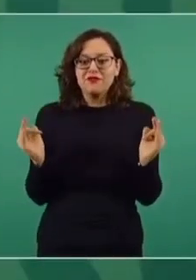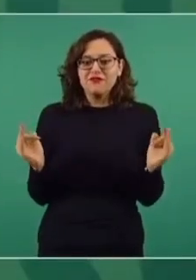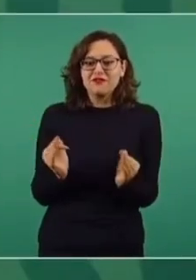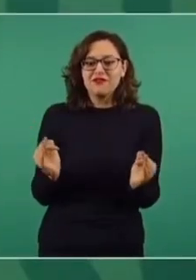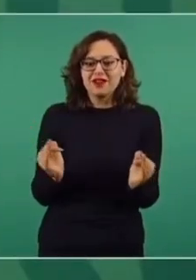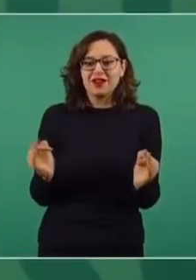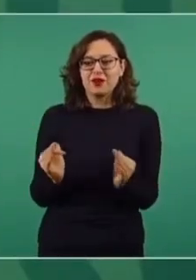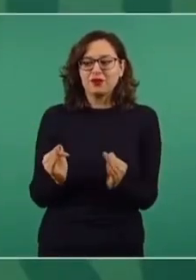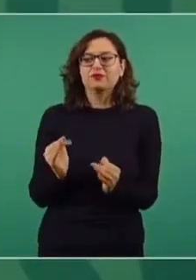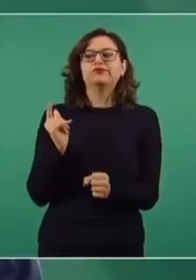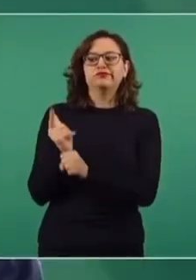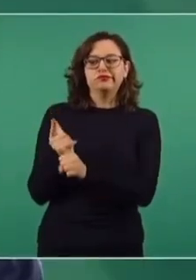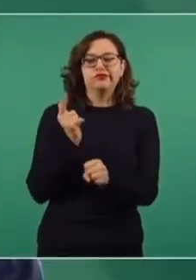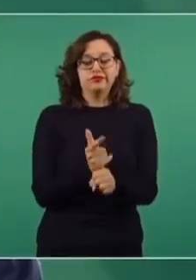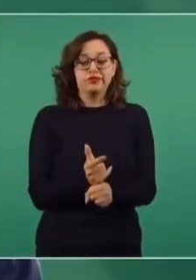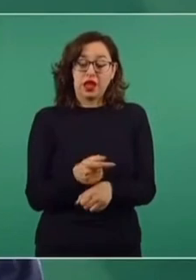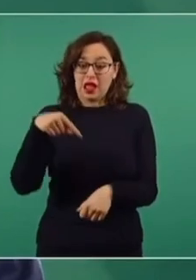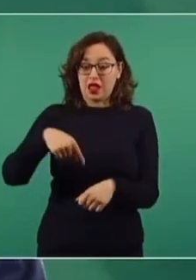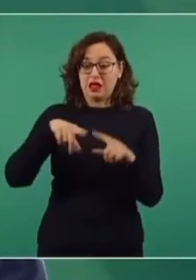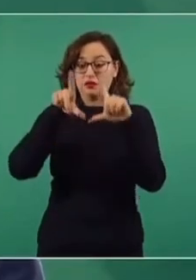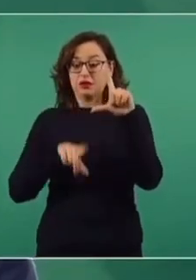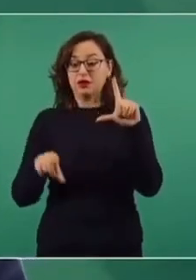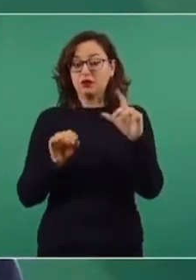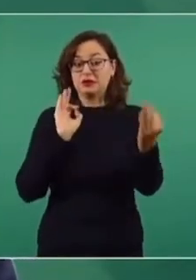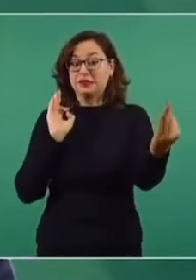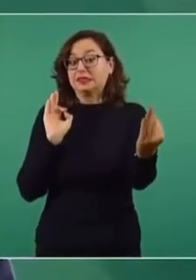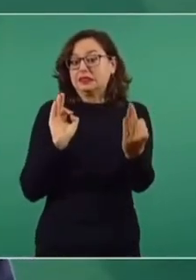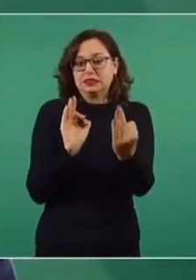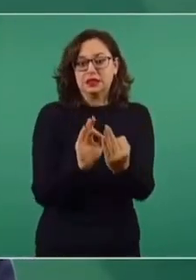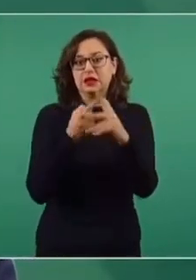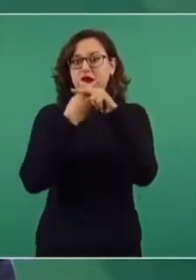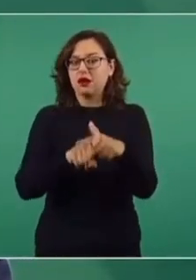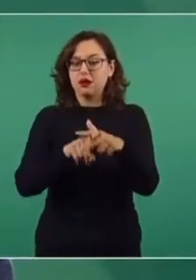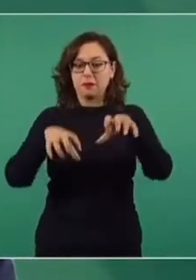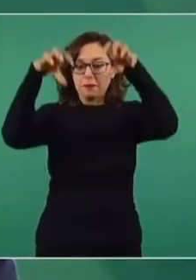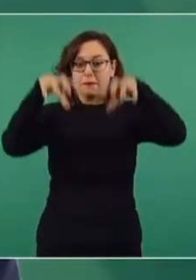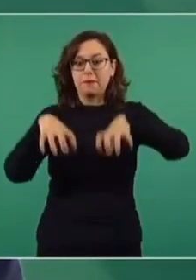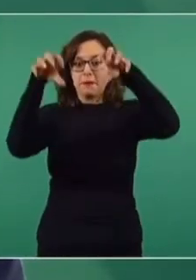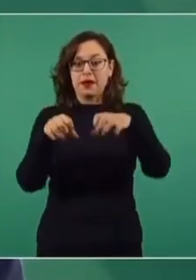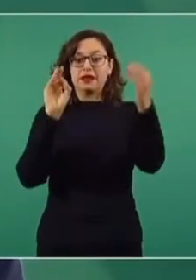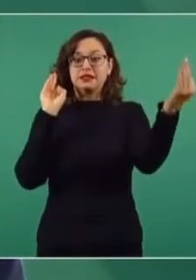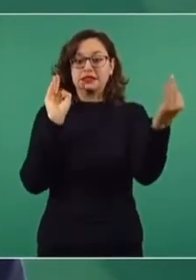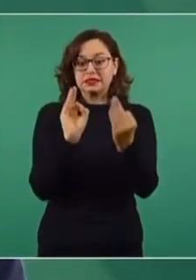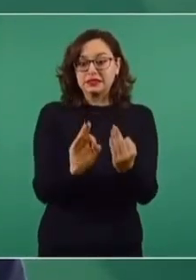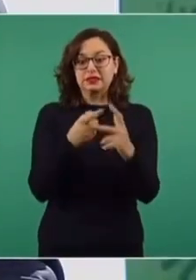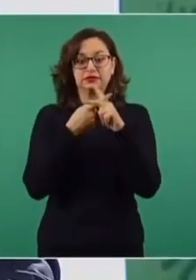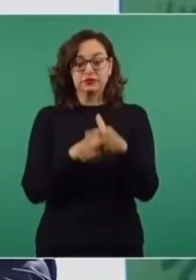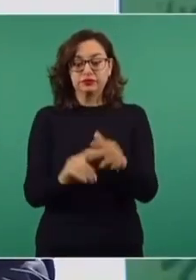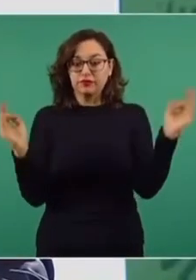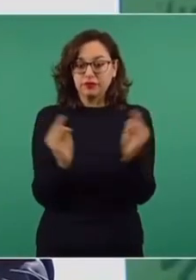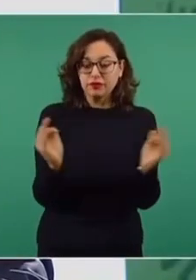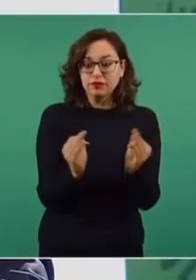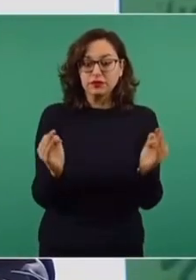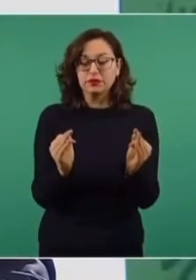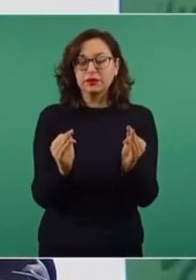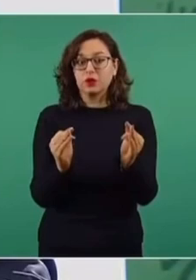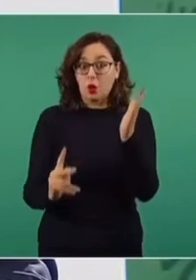nos llegue el periodo de lluvias, el invierno, y se vaya a activar de